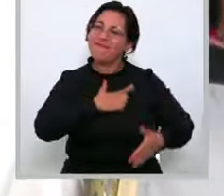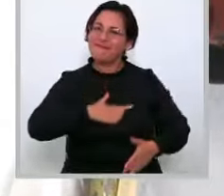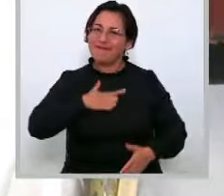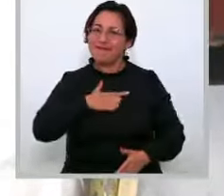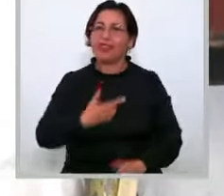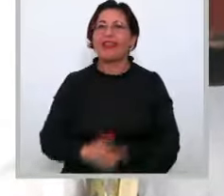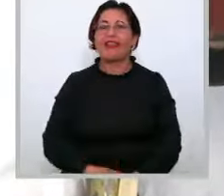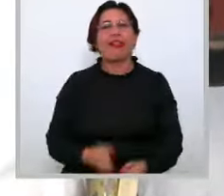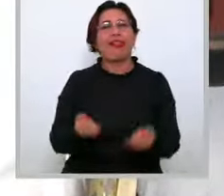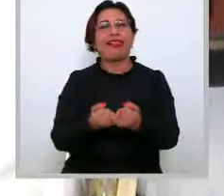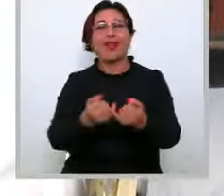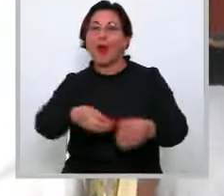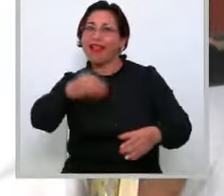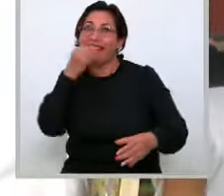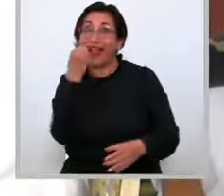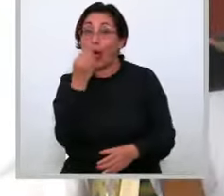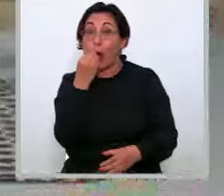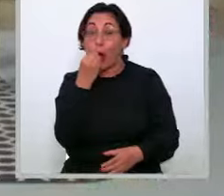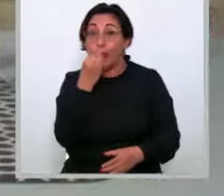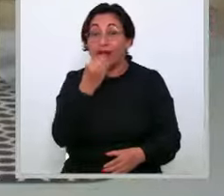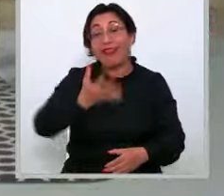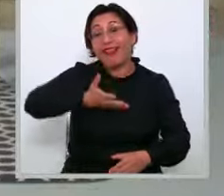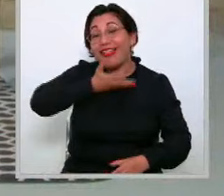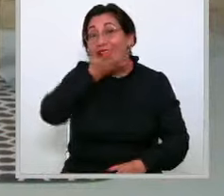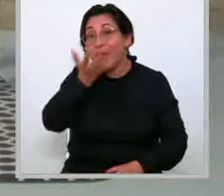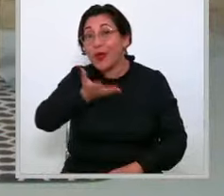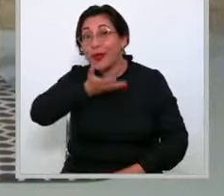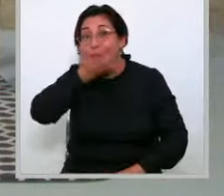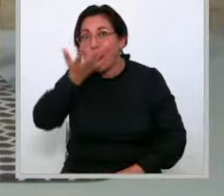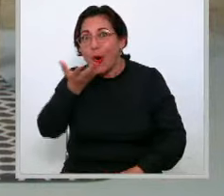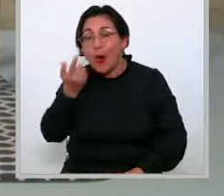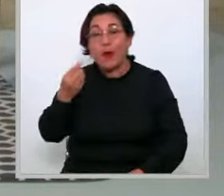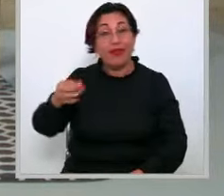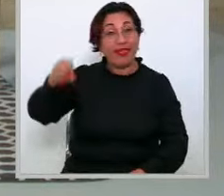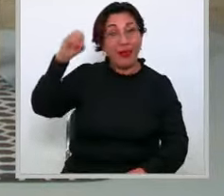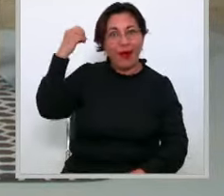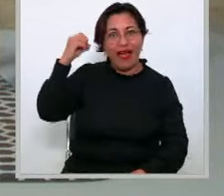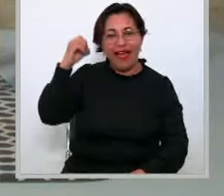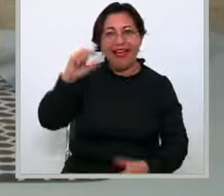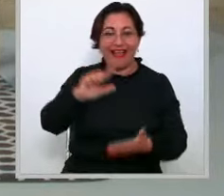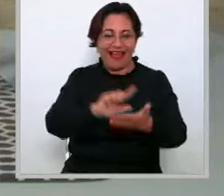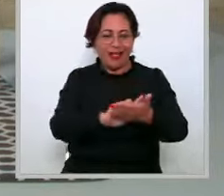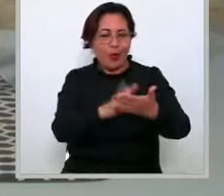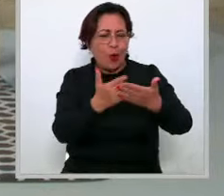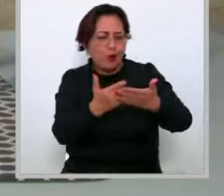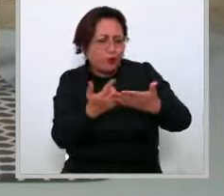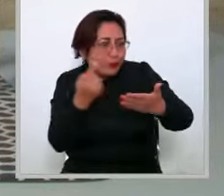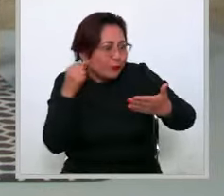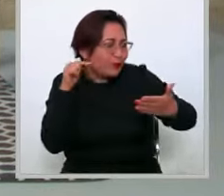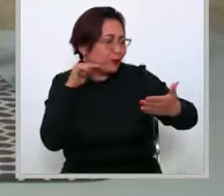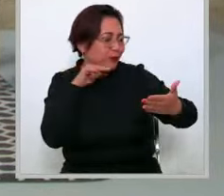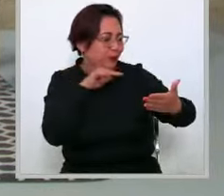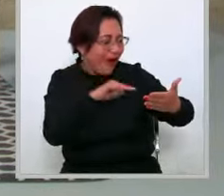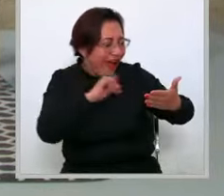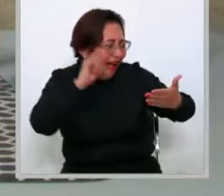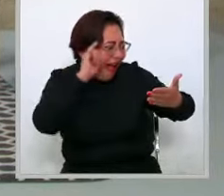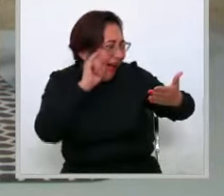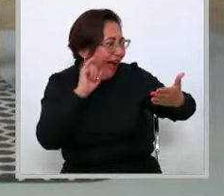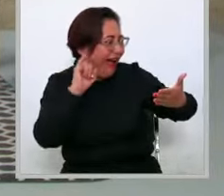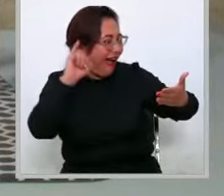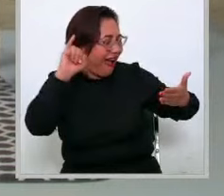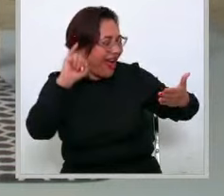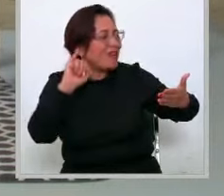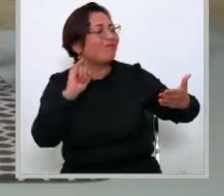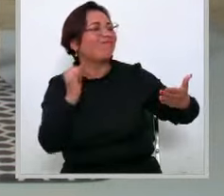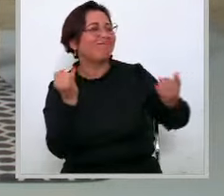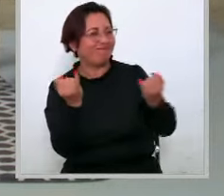nuestra gastronomía, y empezar de nuestras raíces y de ahí sembrarnos en los libros y toda la imaginación. Yo puedo ver que es un